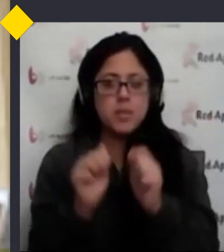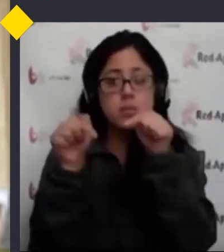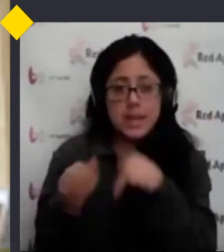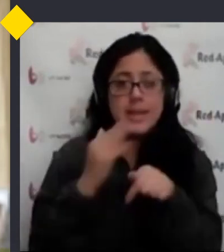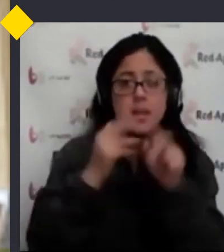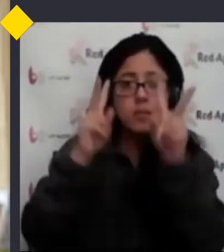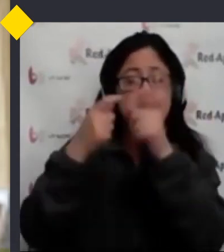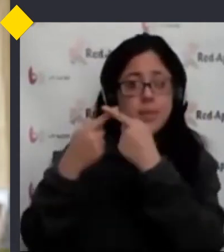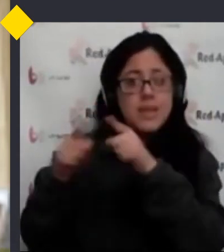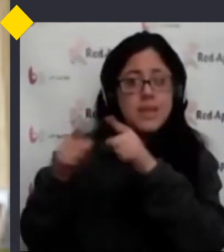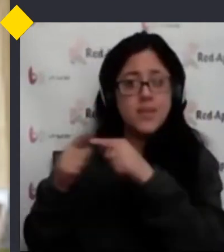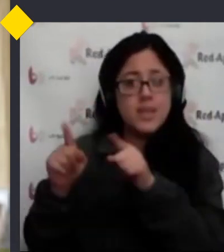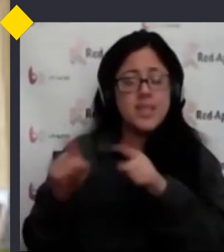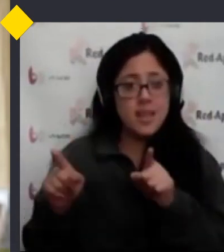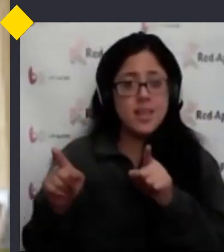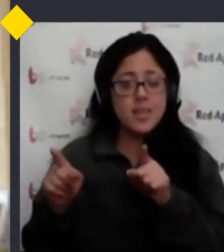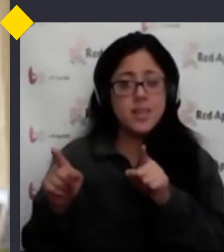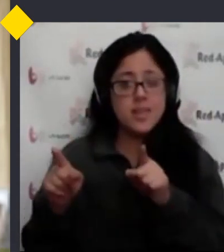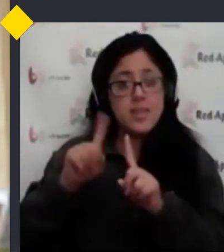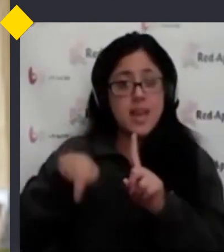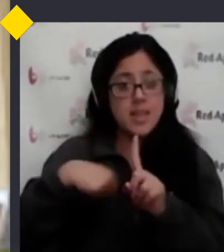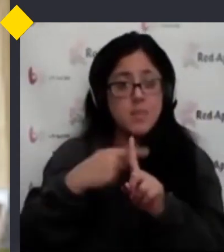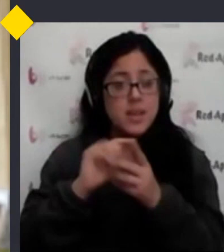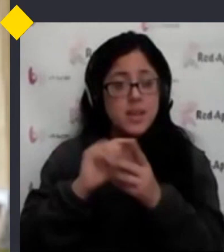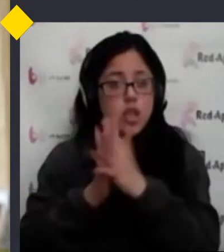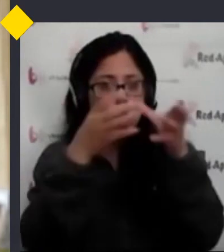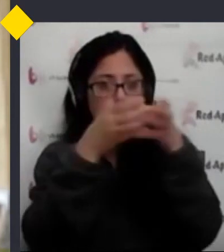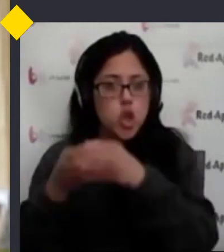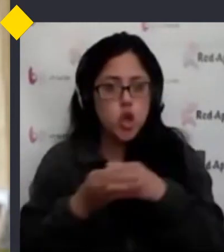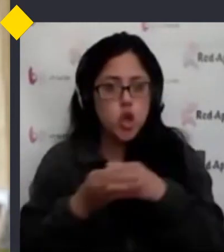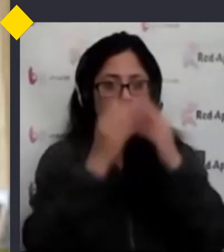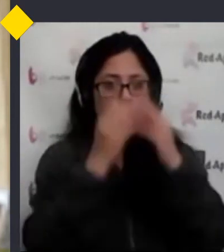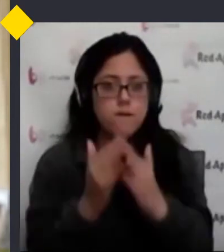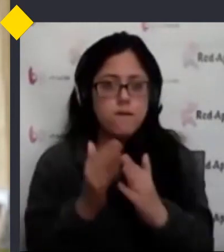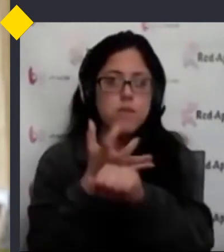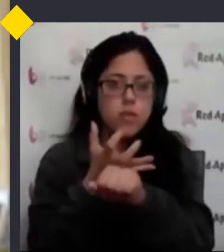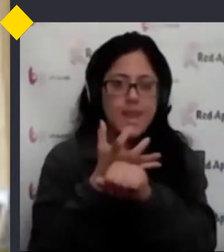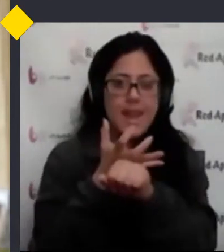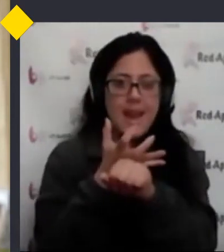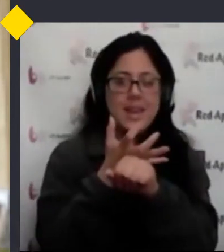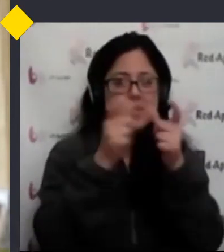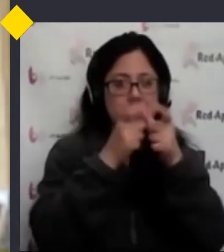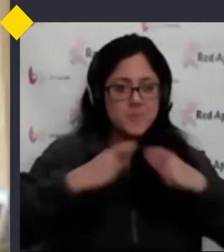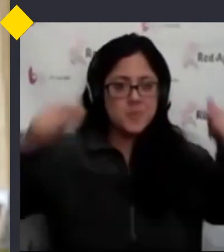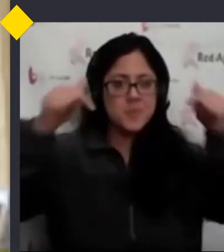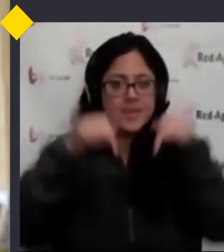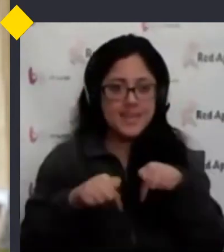su amplio sentido, además de todos los grupos y los focos que representamos hoy día todos los panelistas.